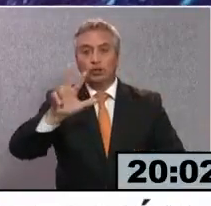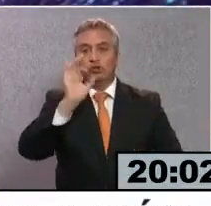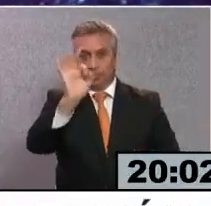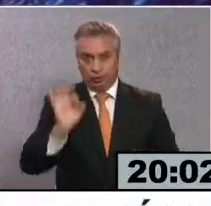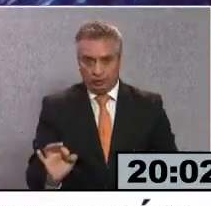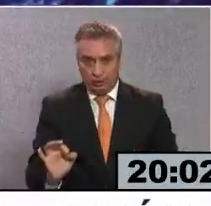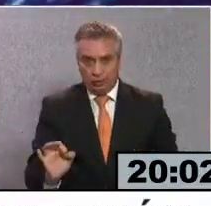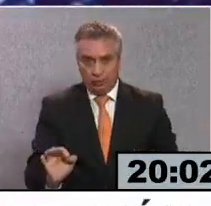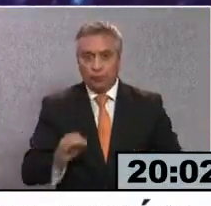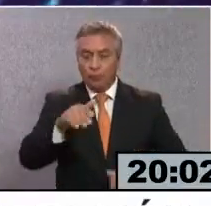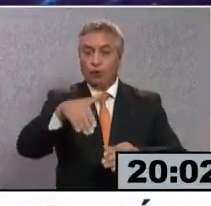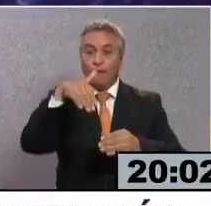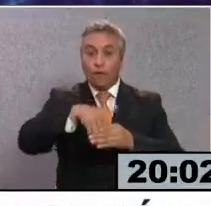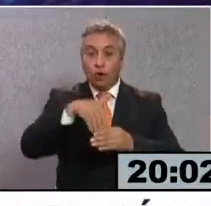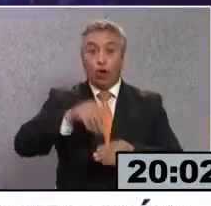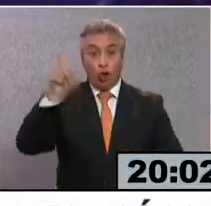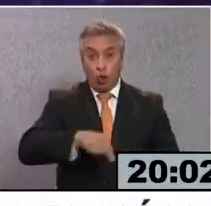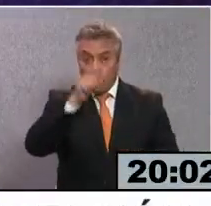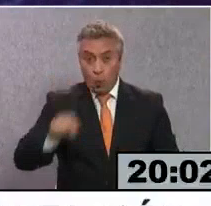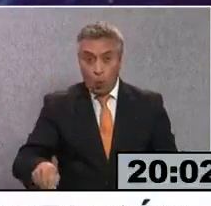97.48%. Votos nulos,